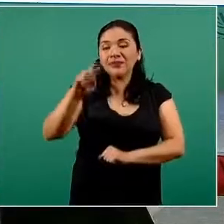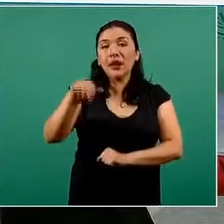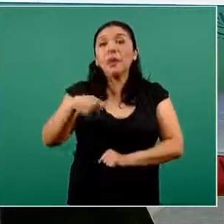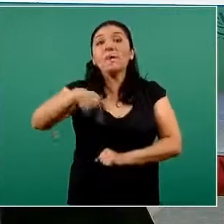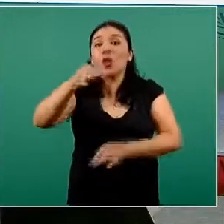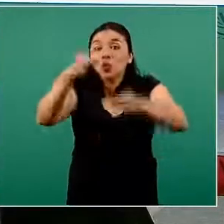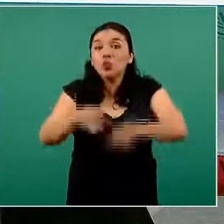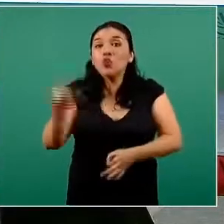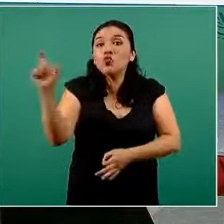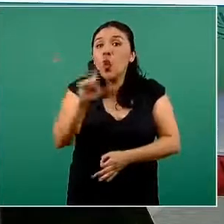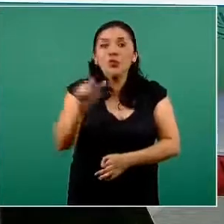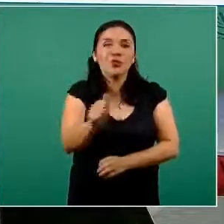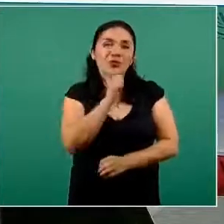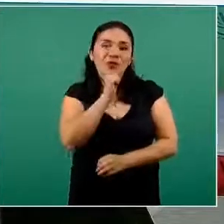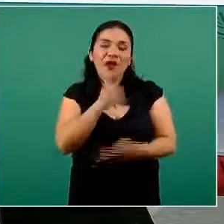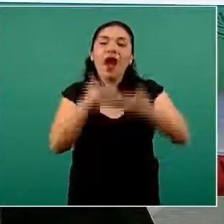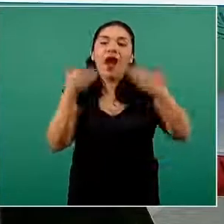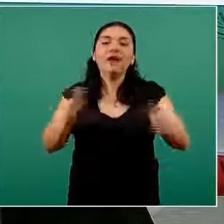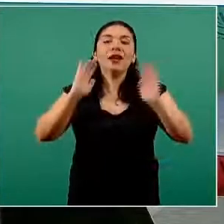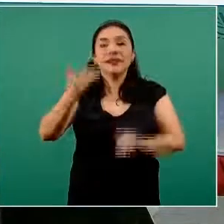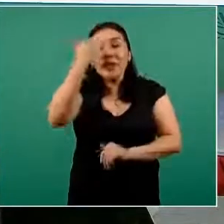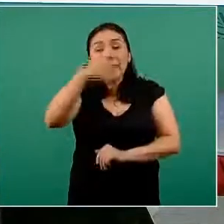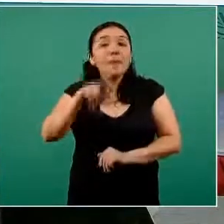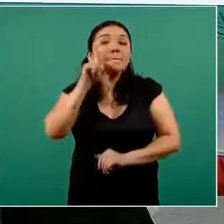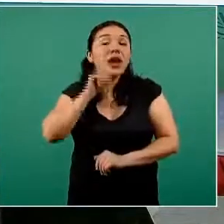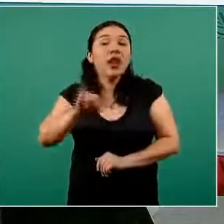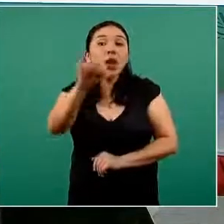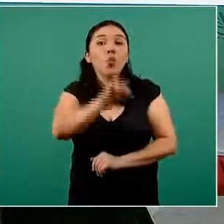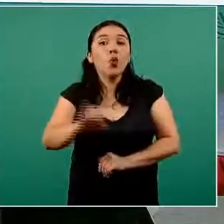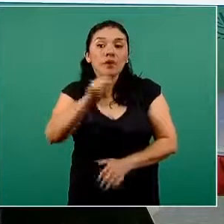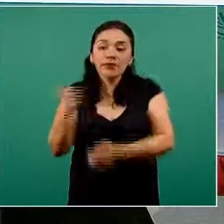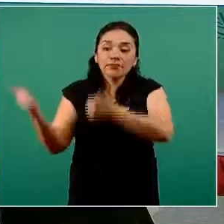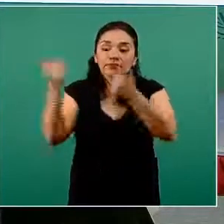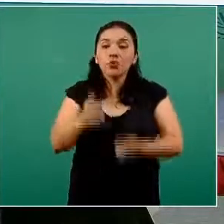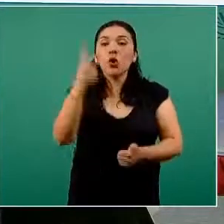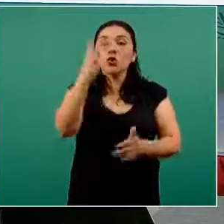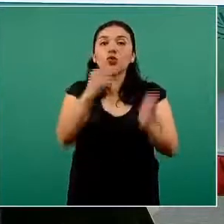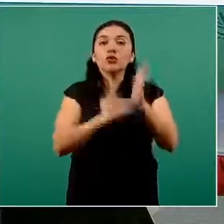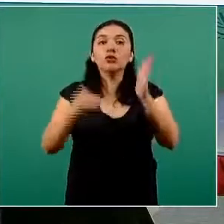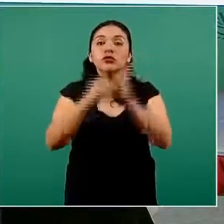de cuándo llegarán. Ya hoy sabemos que llegarán mañana jueves